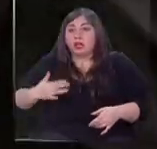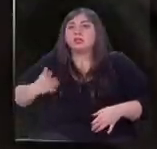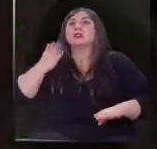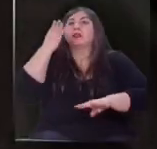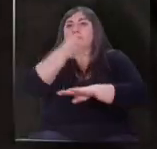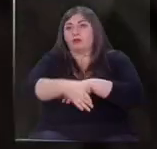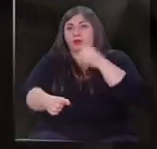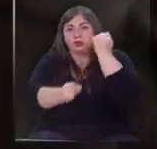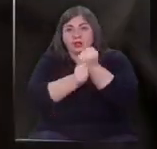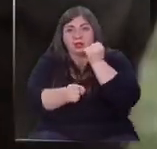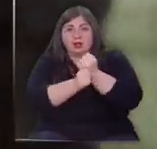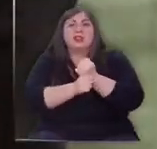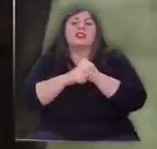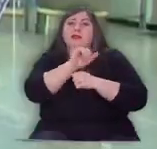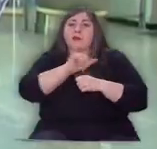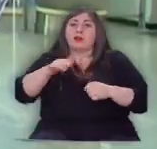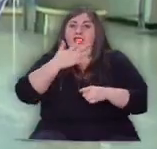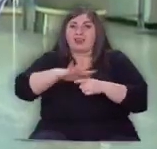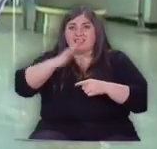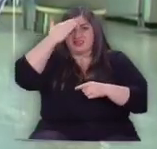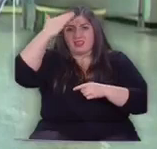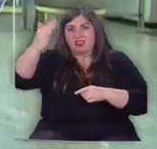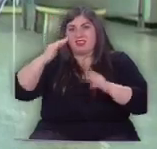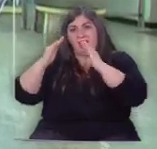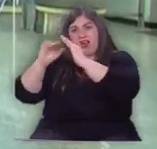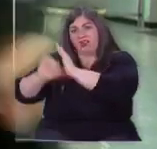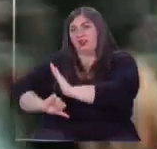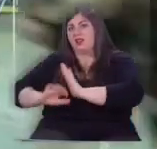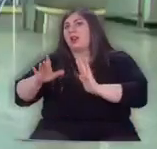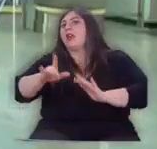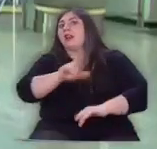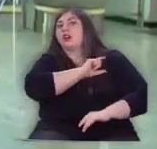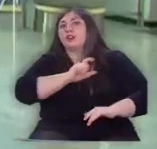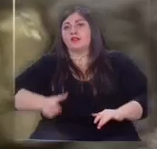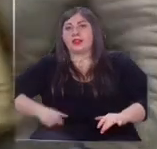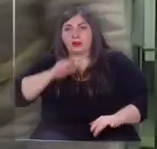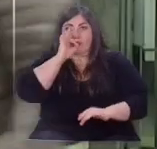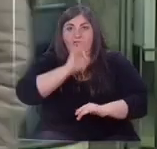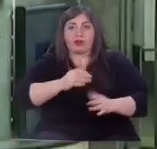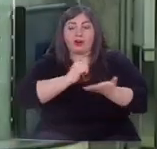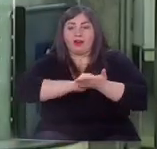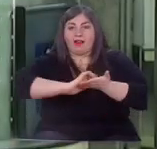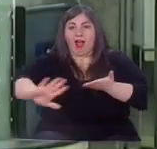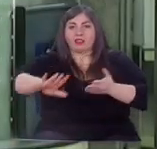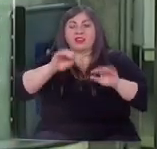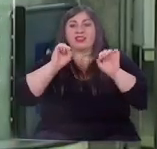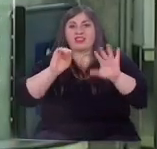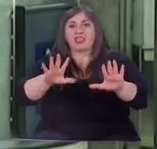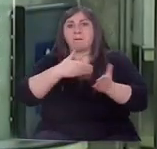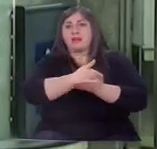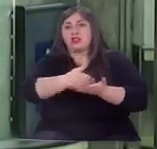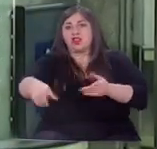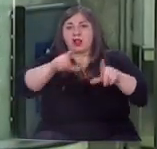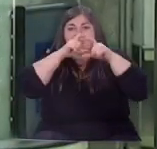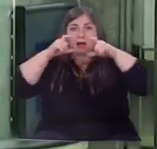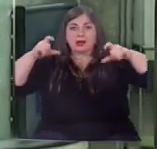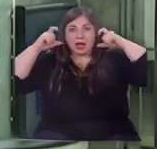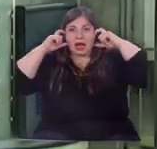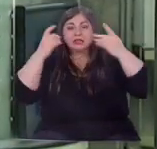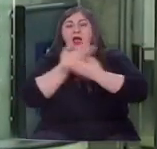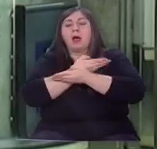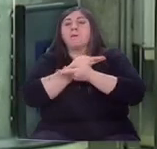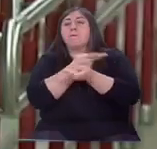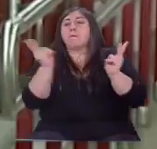sus labores después de 15 días de confinamiento. El gobierno dispuso la repartición gratuita de 10 millones de mascarillas en lugares de